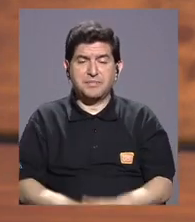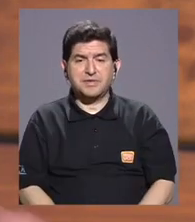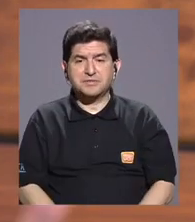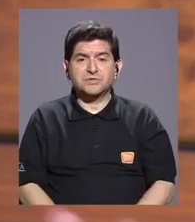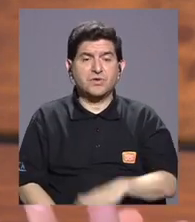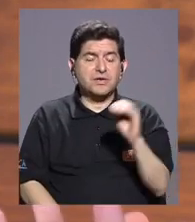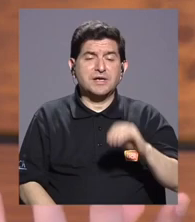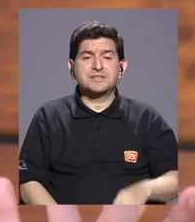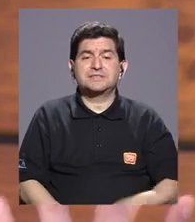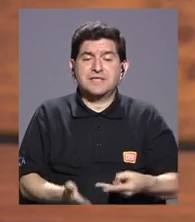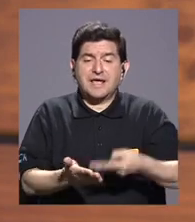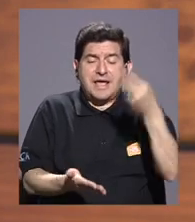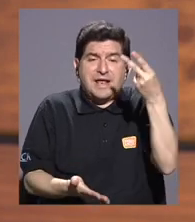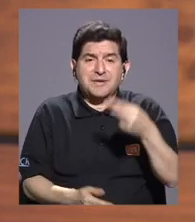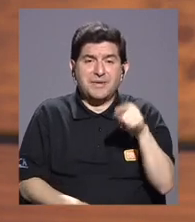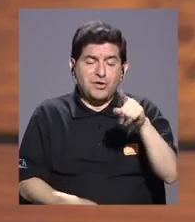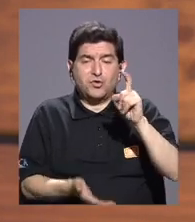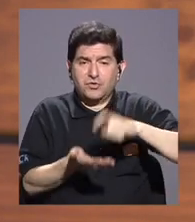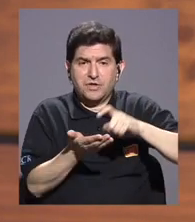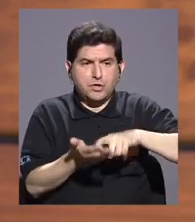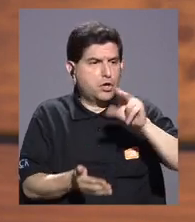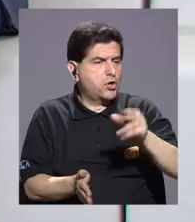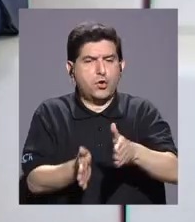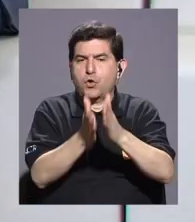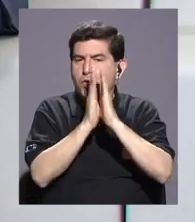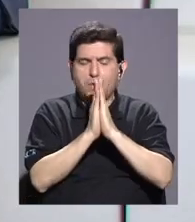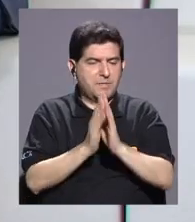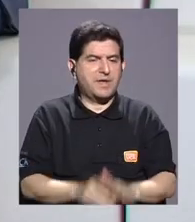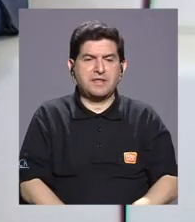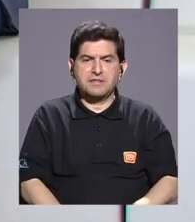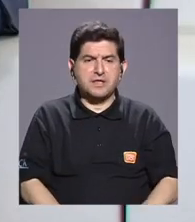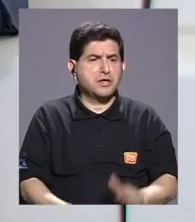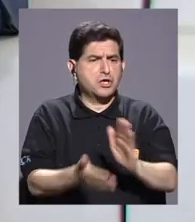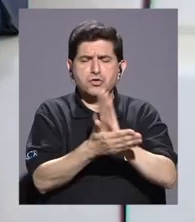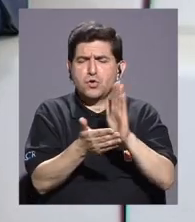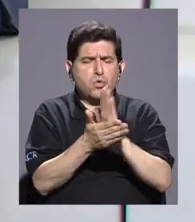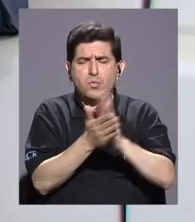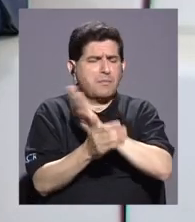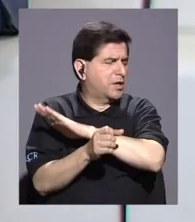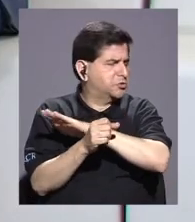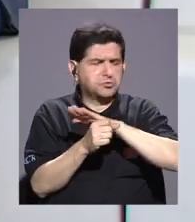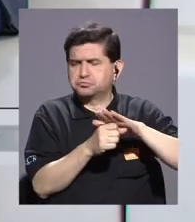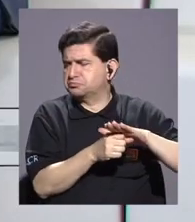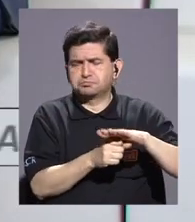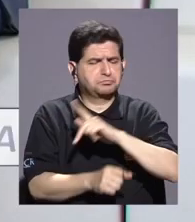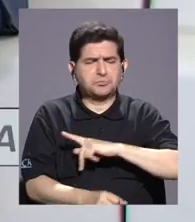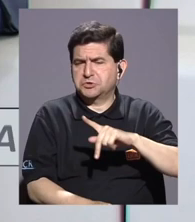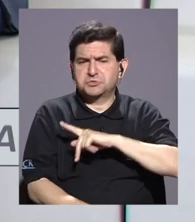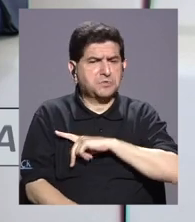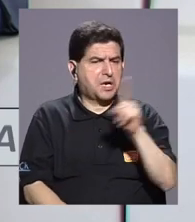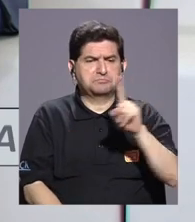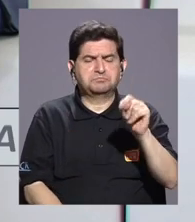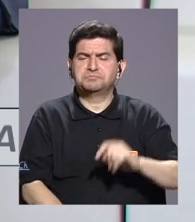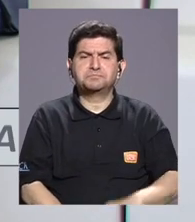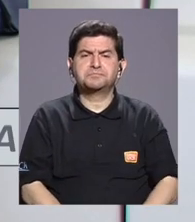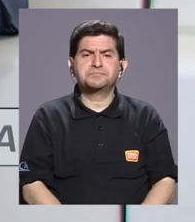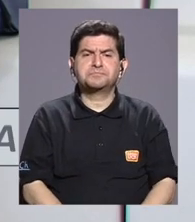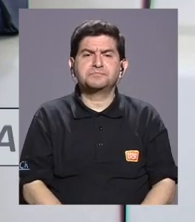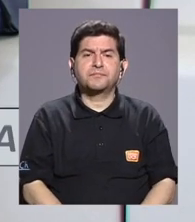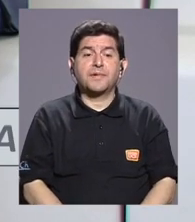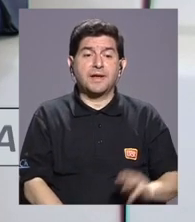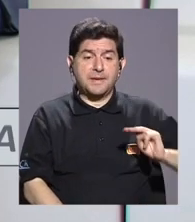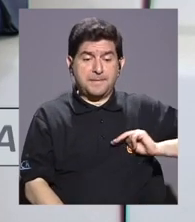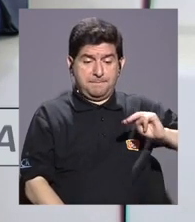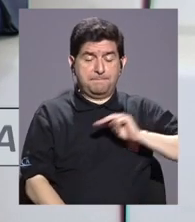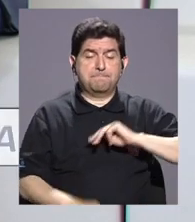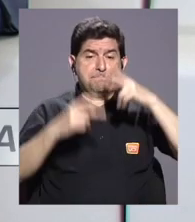tributarios fiscalizados y el monto de las deudas. No estamos pidiendo que se publique las declaraciones de impuestos y todos los datos personales.